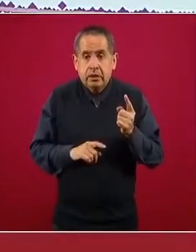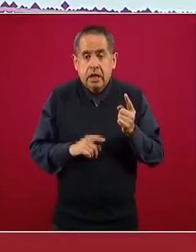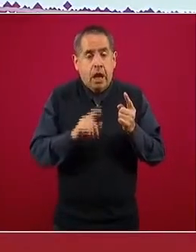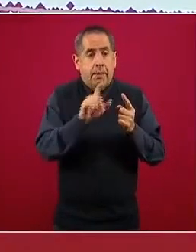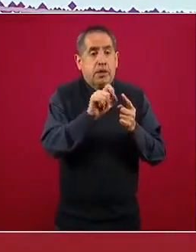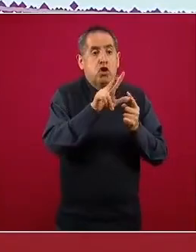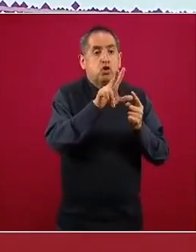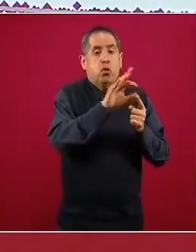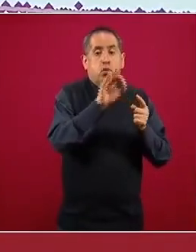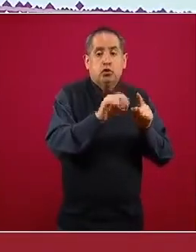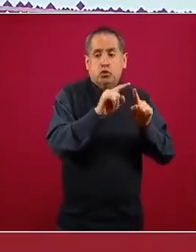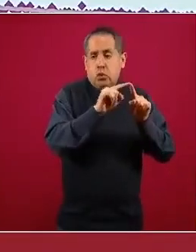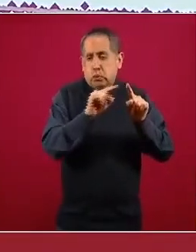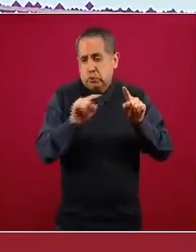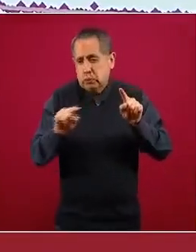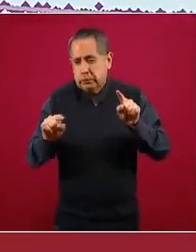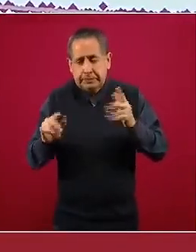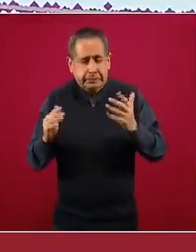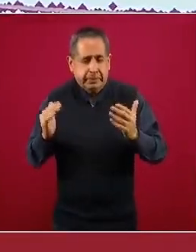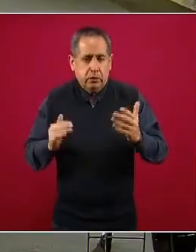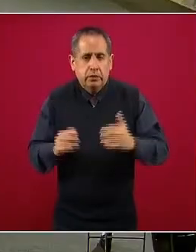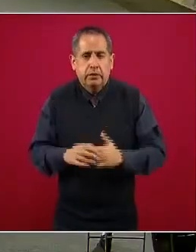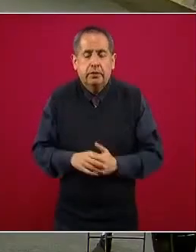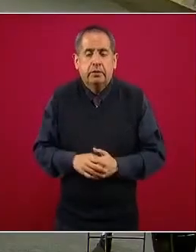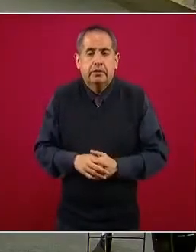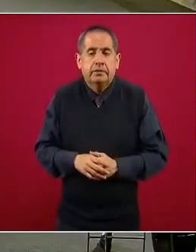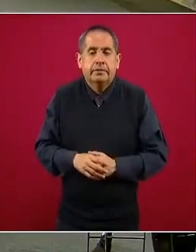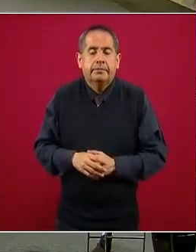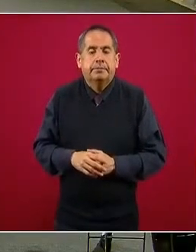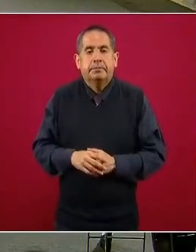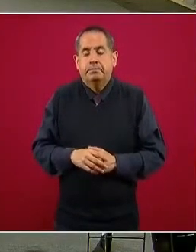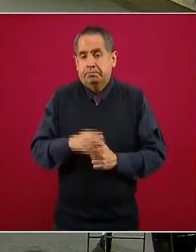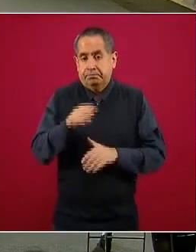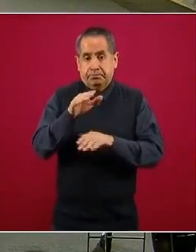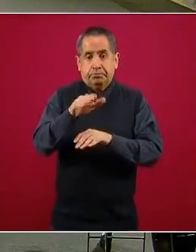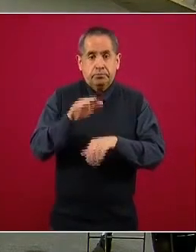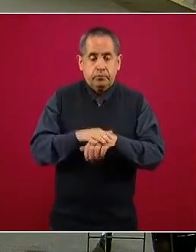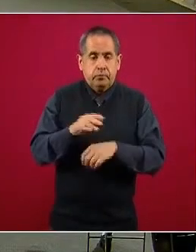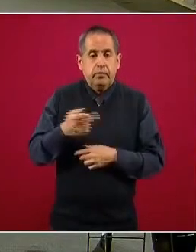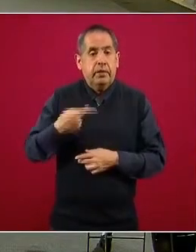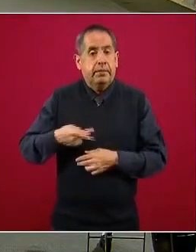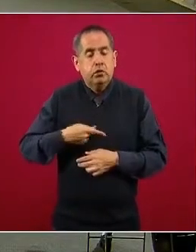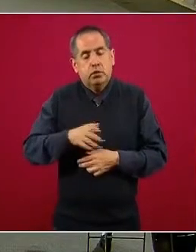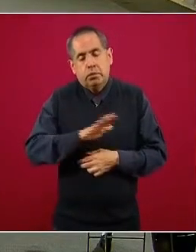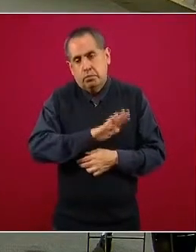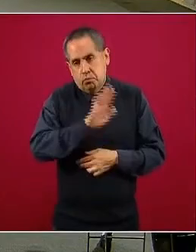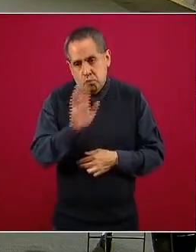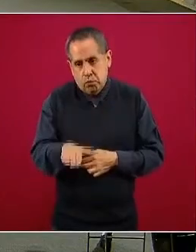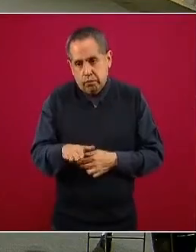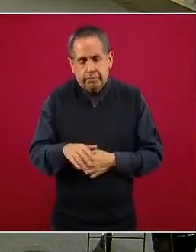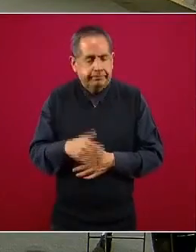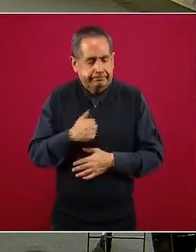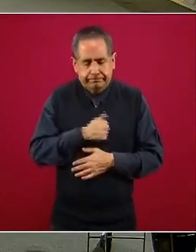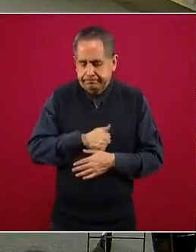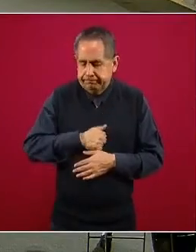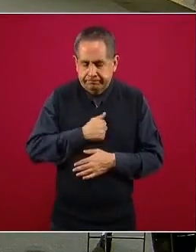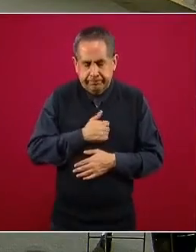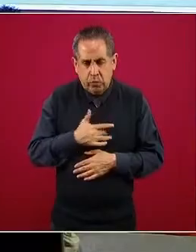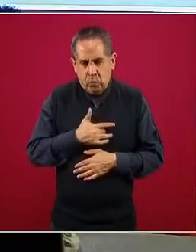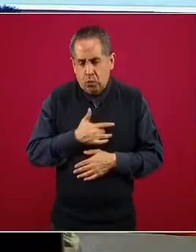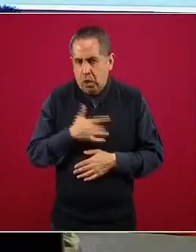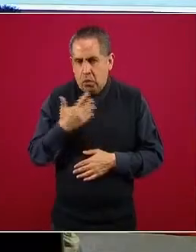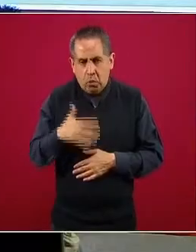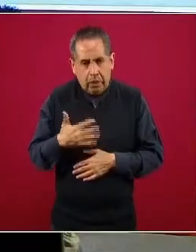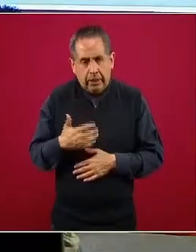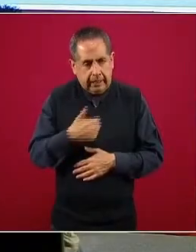casi 28%. La siguiente. En el caso de las defunciones, muy lamentables todas